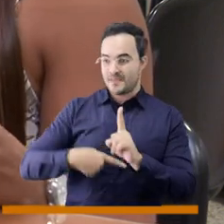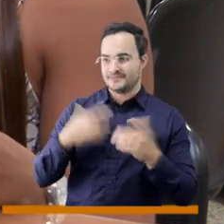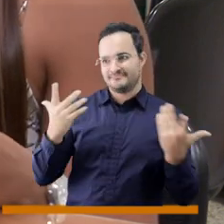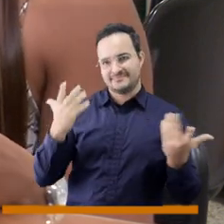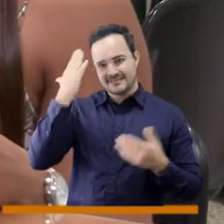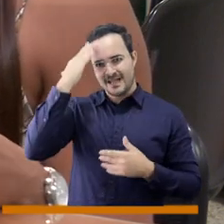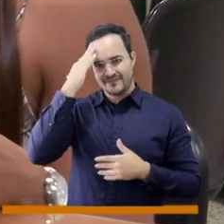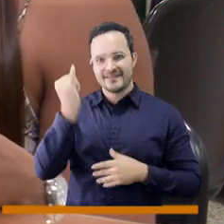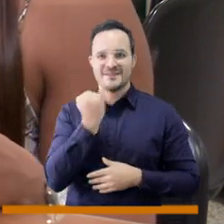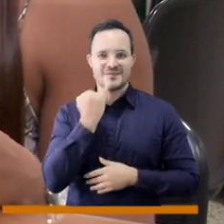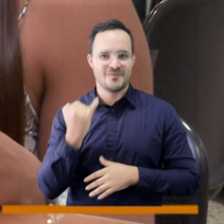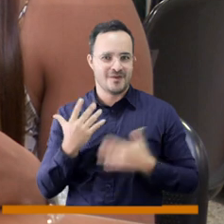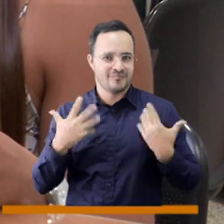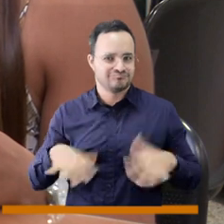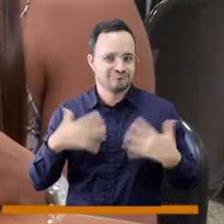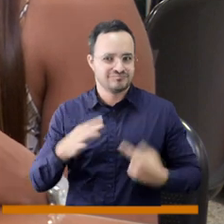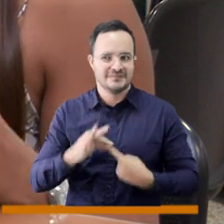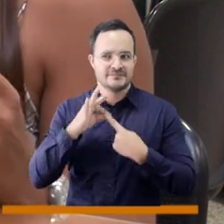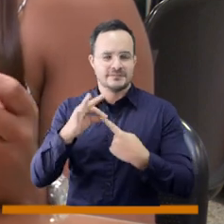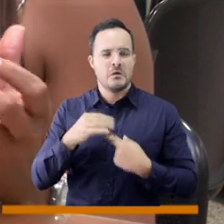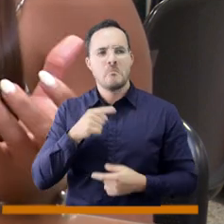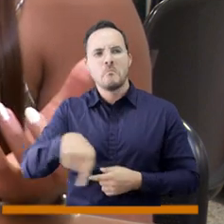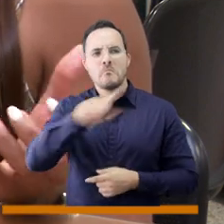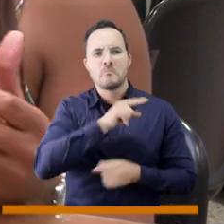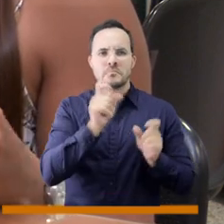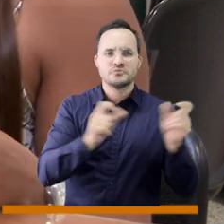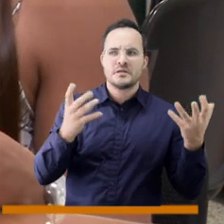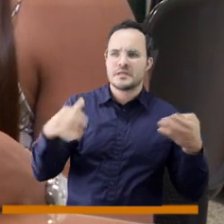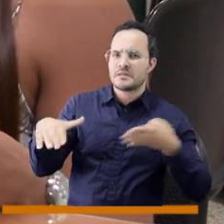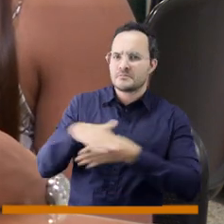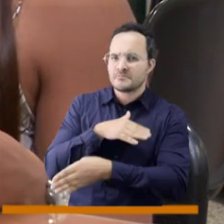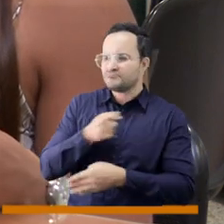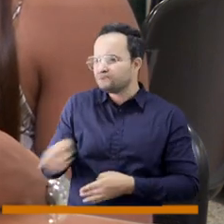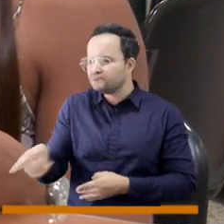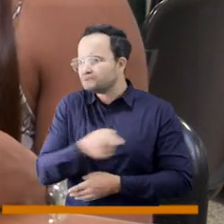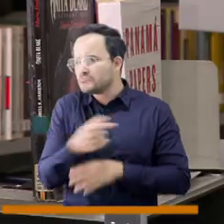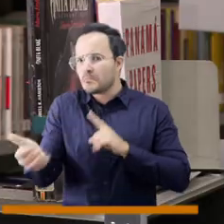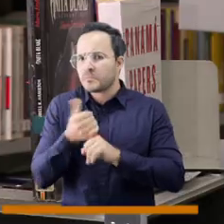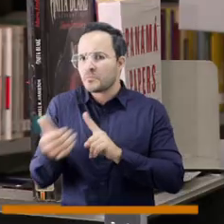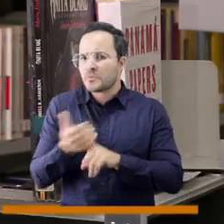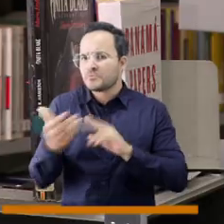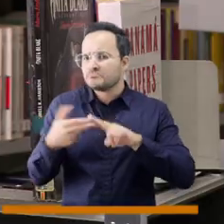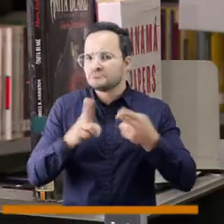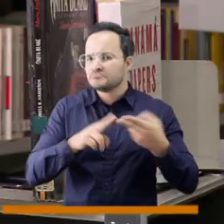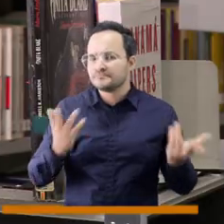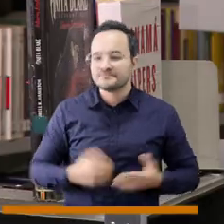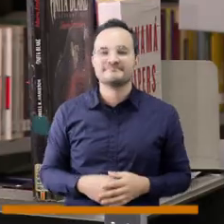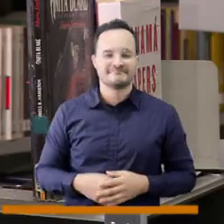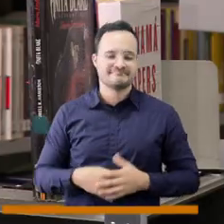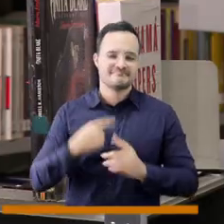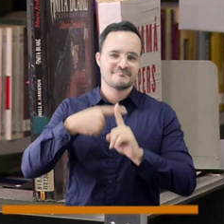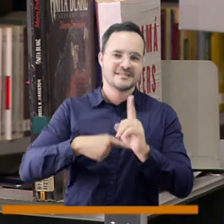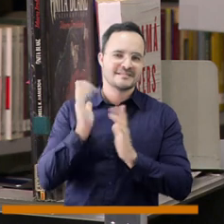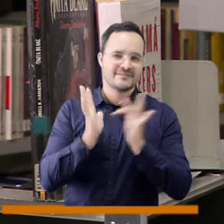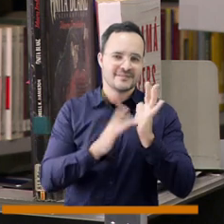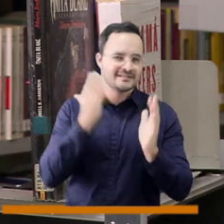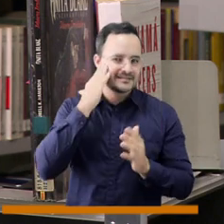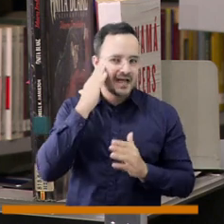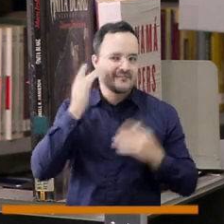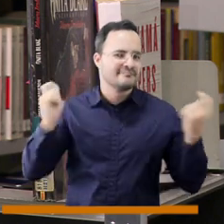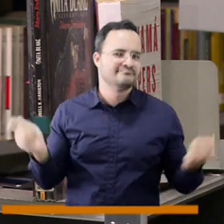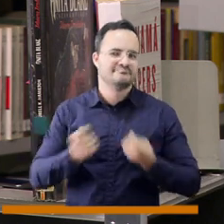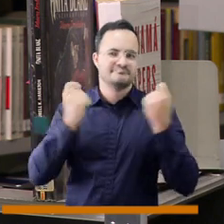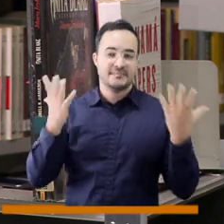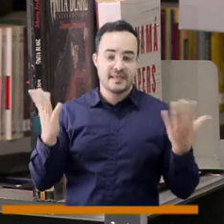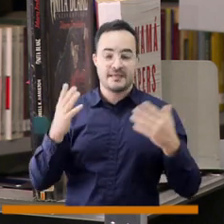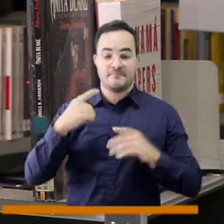idioma, ¿qué actividades tiene la biblioteca para las personas que vengan acá? Sí, en el mes de abril es considerado el mes de